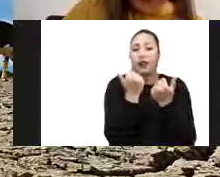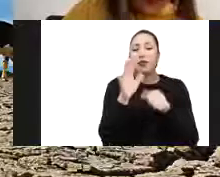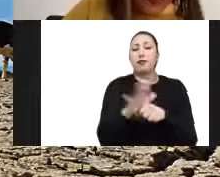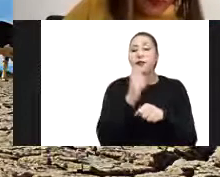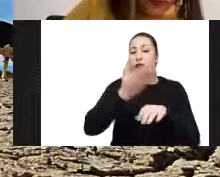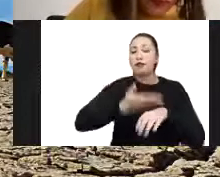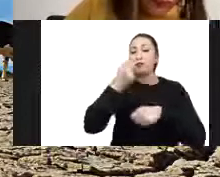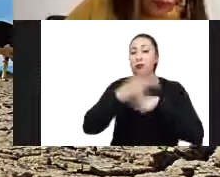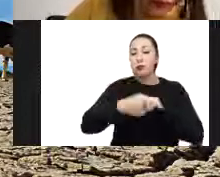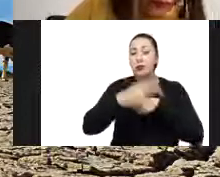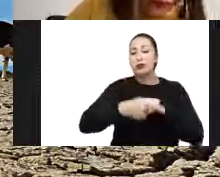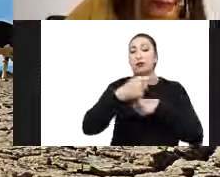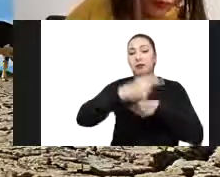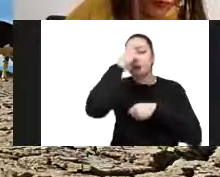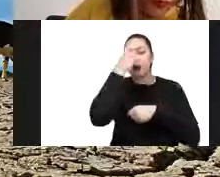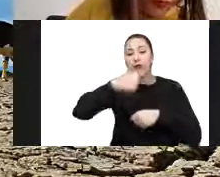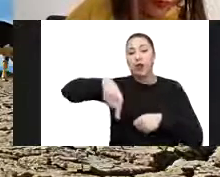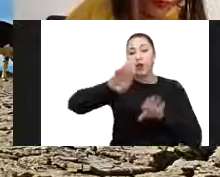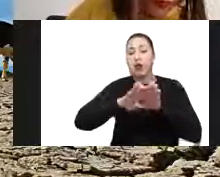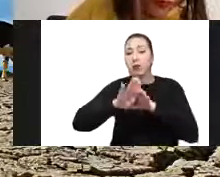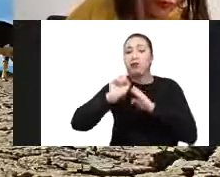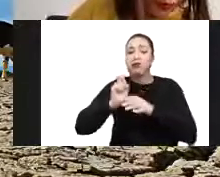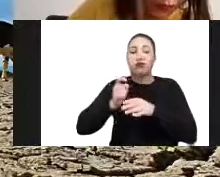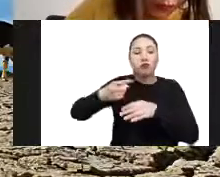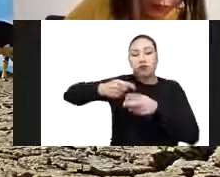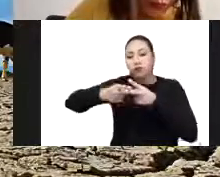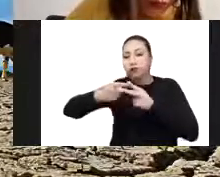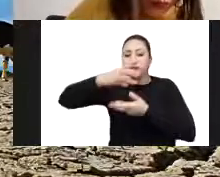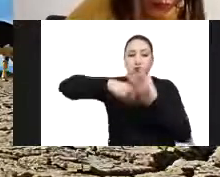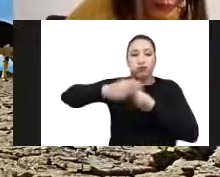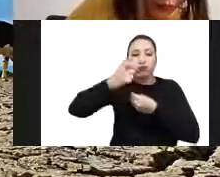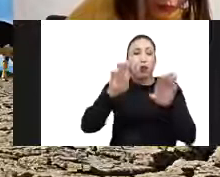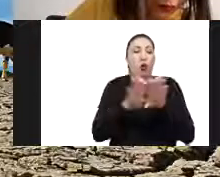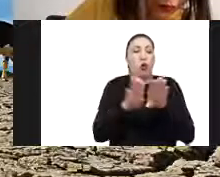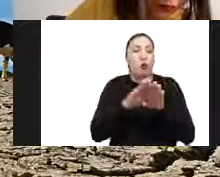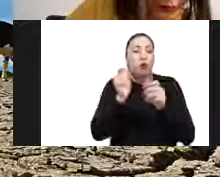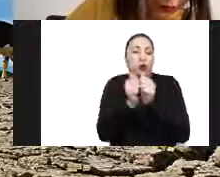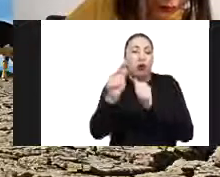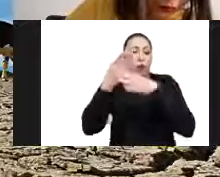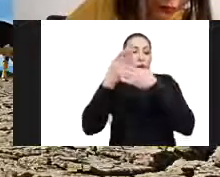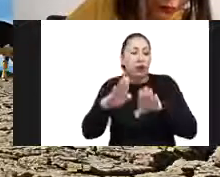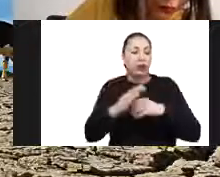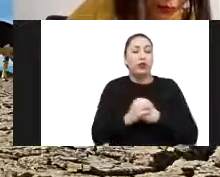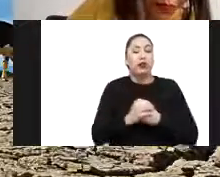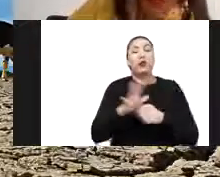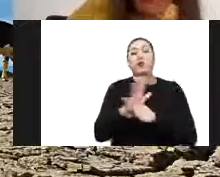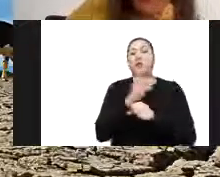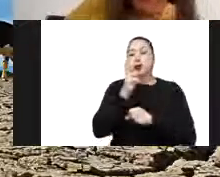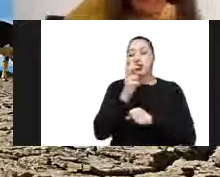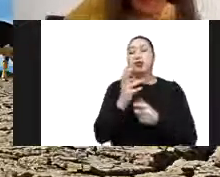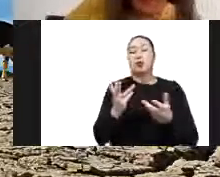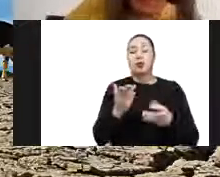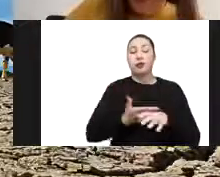la salud de sus carteras de crédito y de su percepción de crédito, ¿no? Entonces, eso, para que ustedes sepan, es